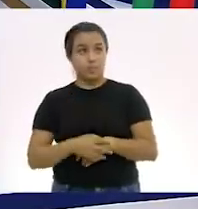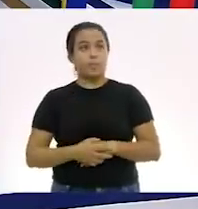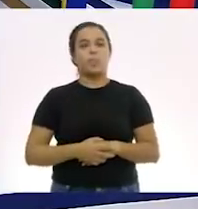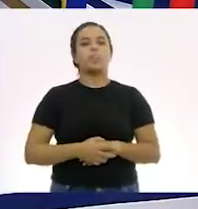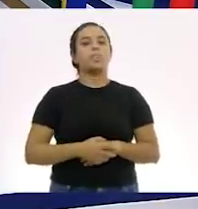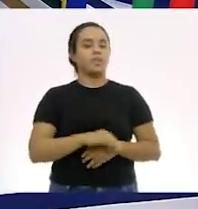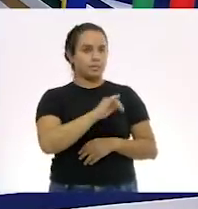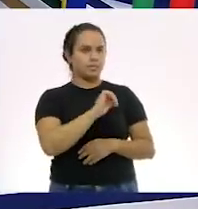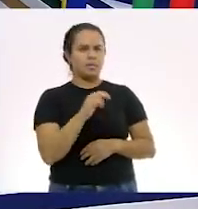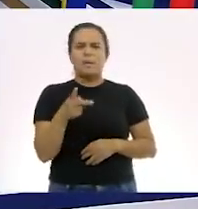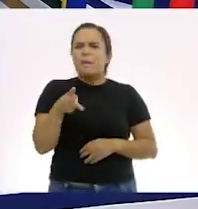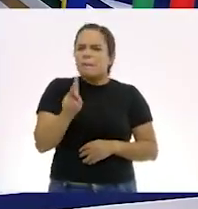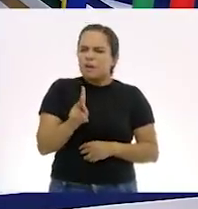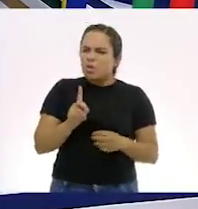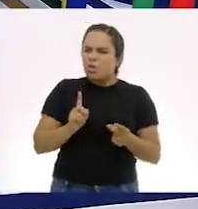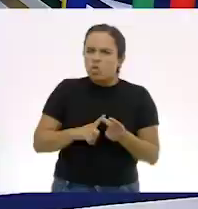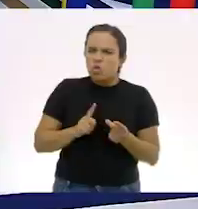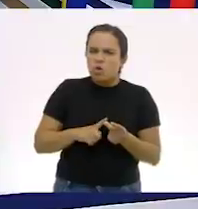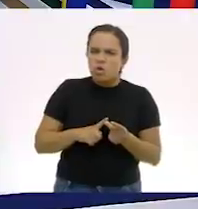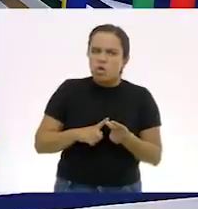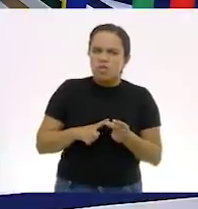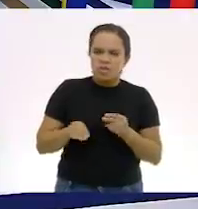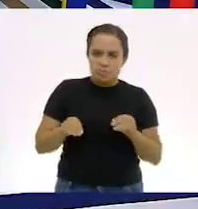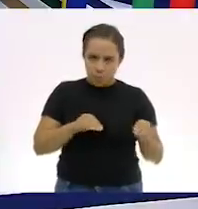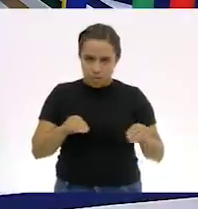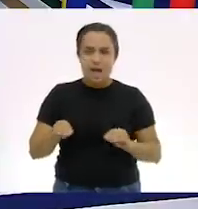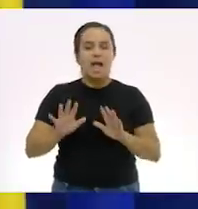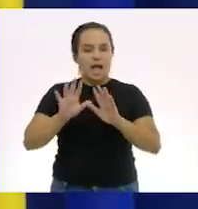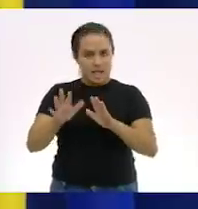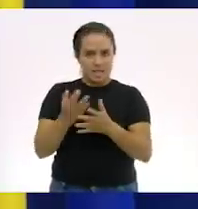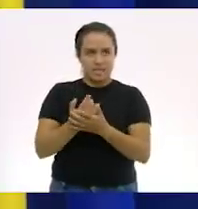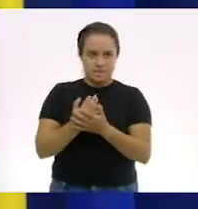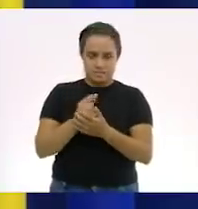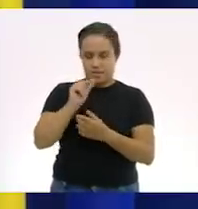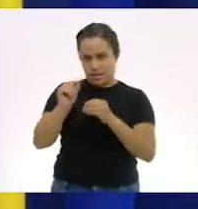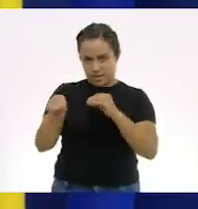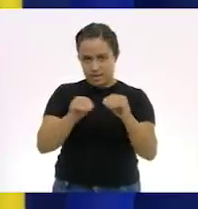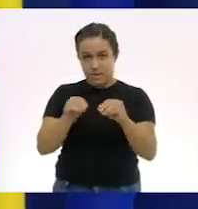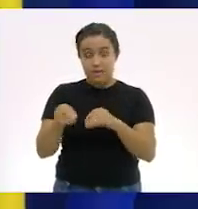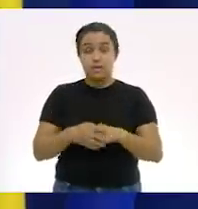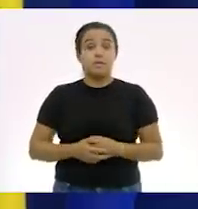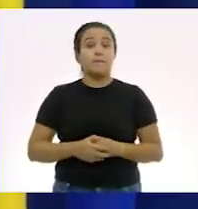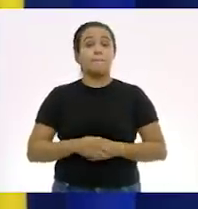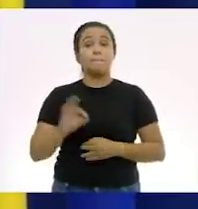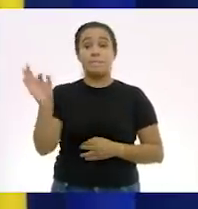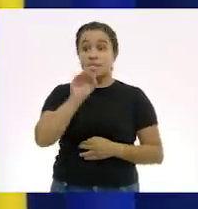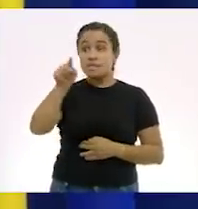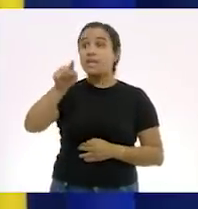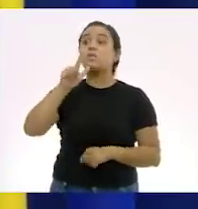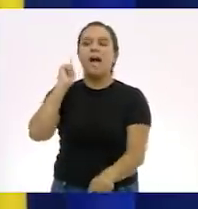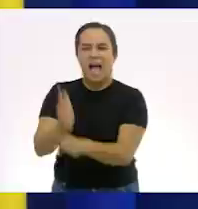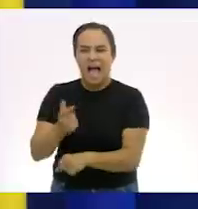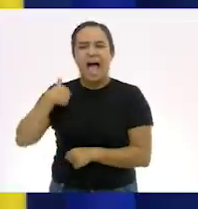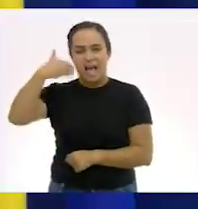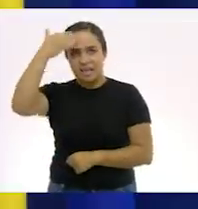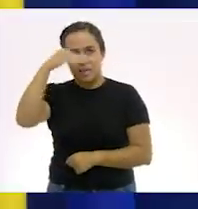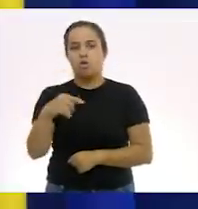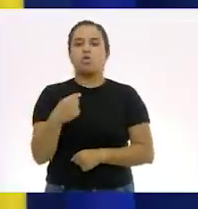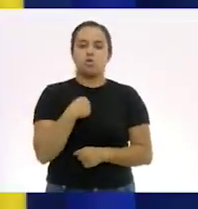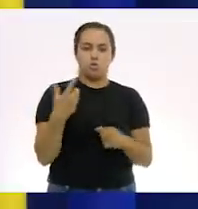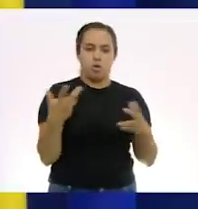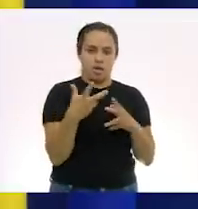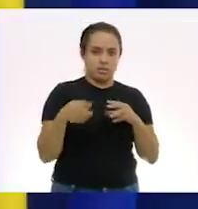en esta actividad, yo tengo aquí en la mesa, tengo 1, 2, 3, 4, 5, 6, 7 adivinanzas. Sí. ¿Ok? ¿Cuál